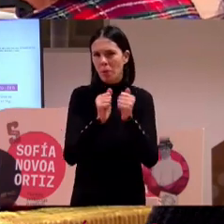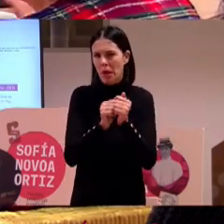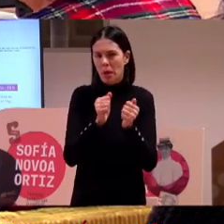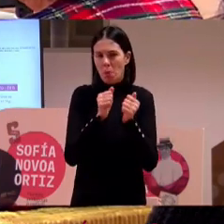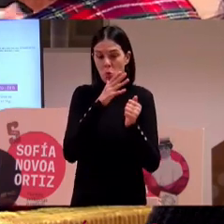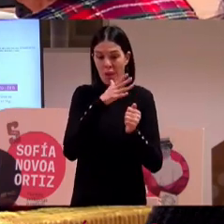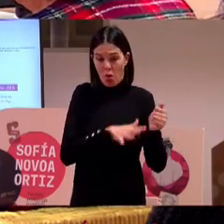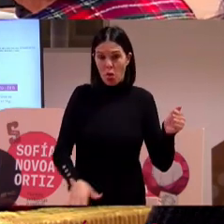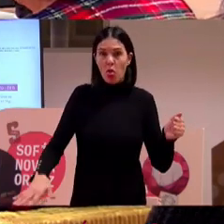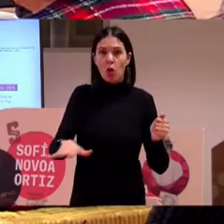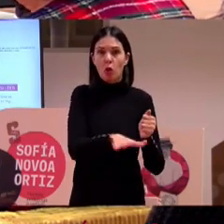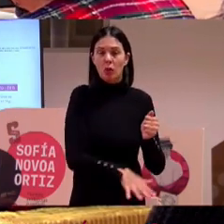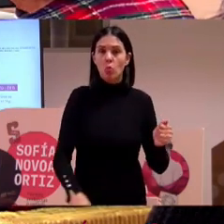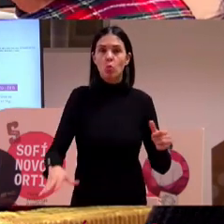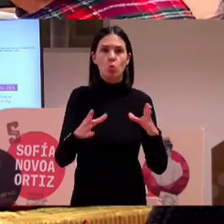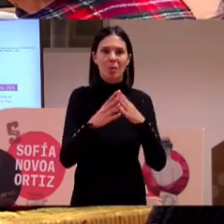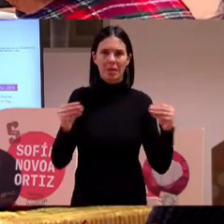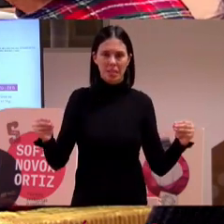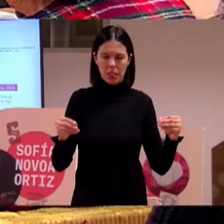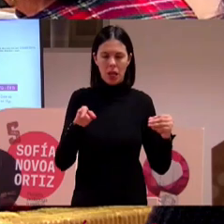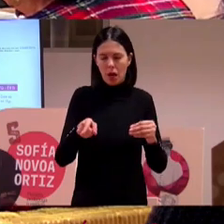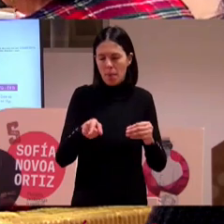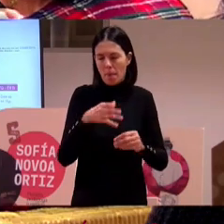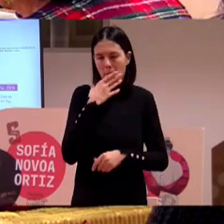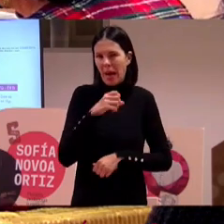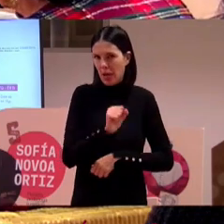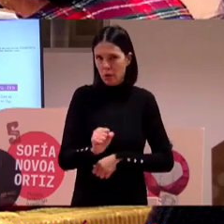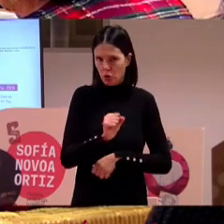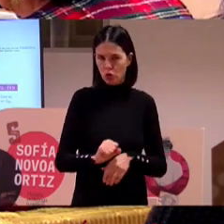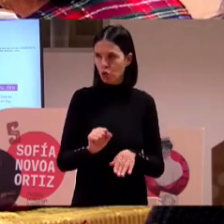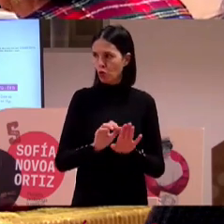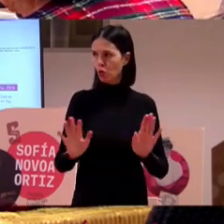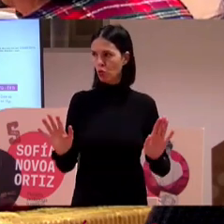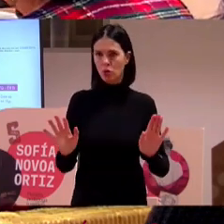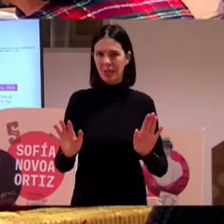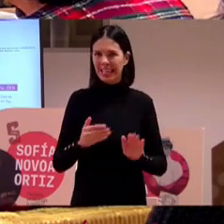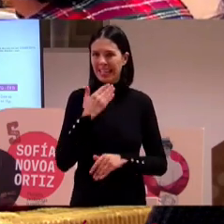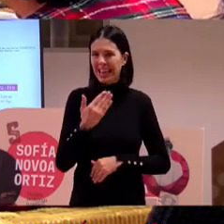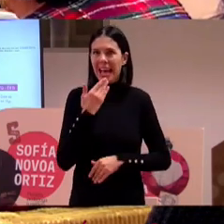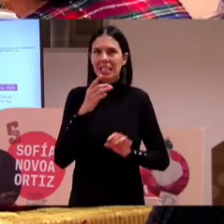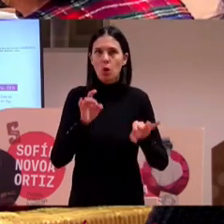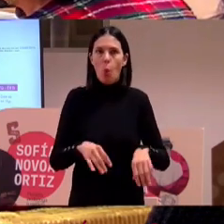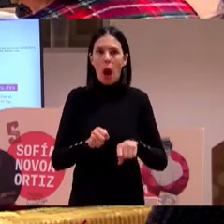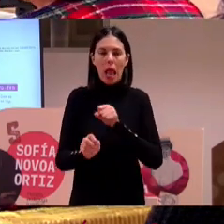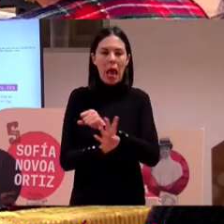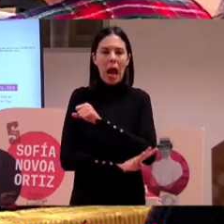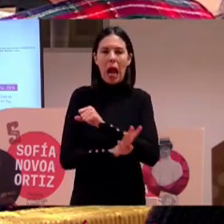campus de Vassar College es maravilloso. Es casi como un jardín